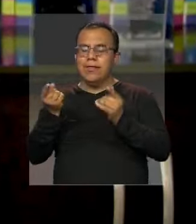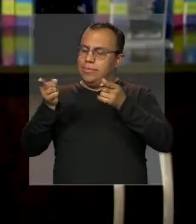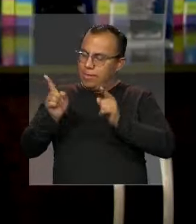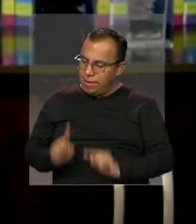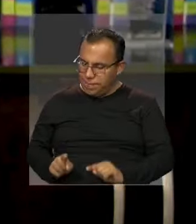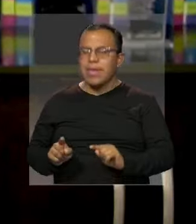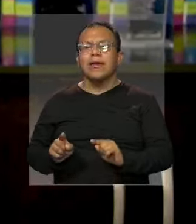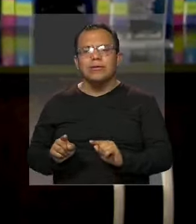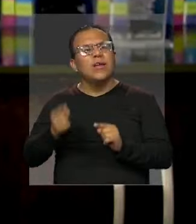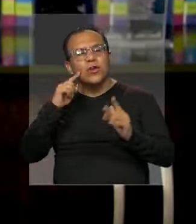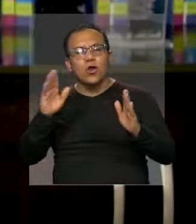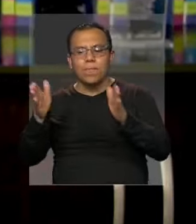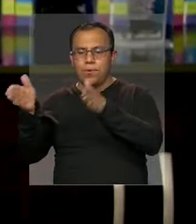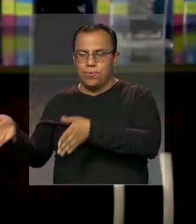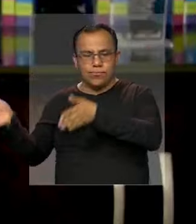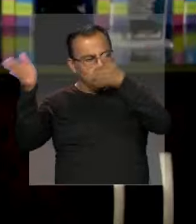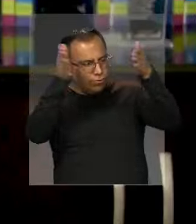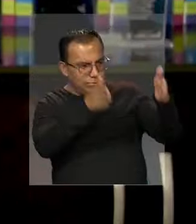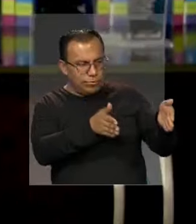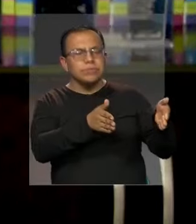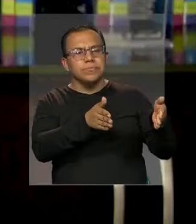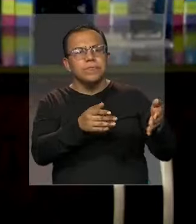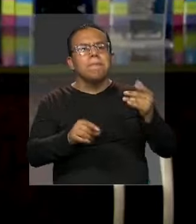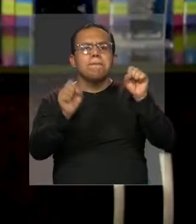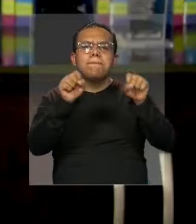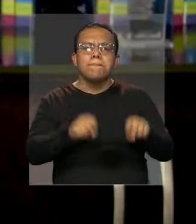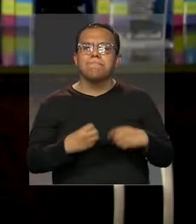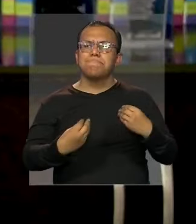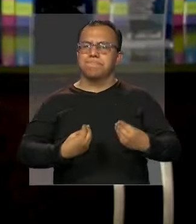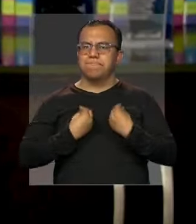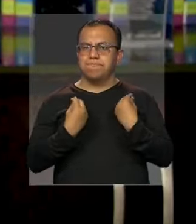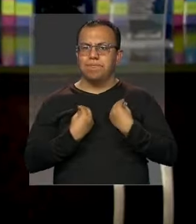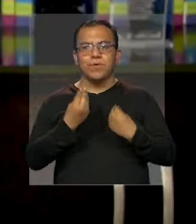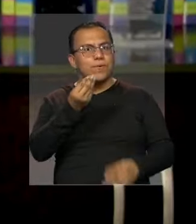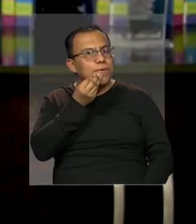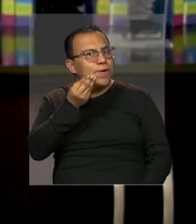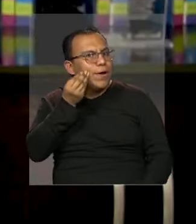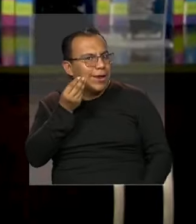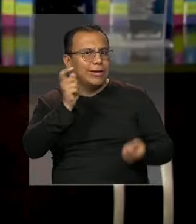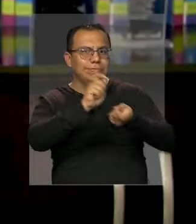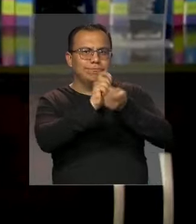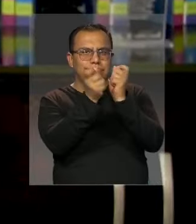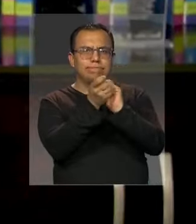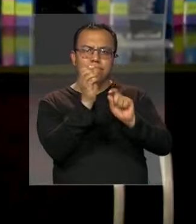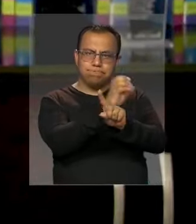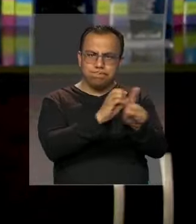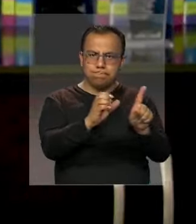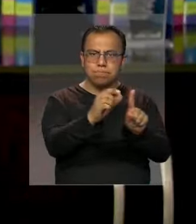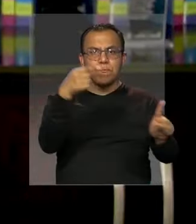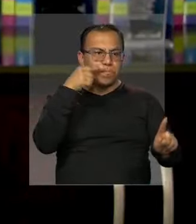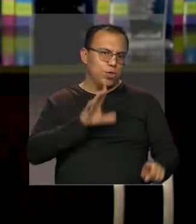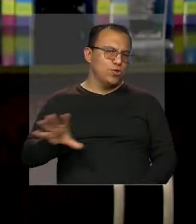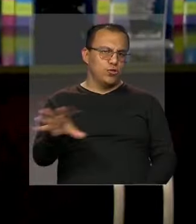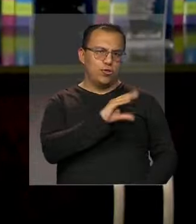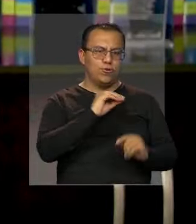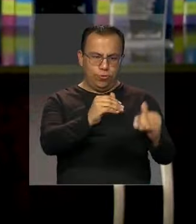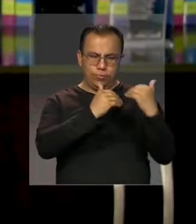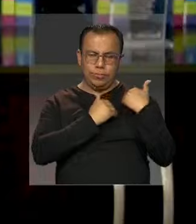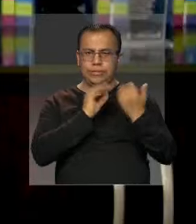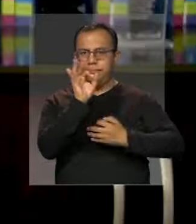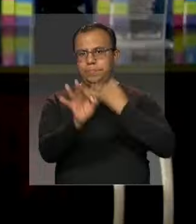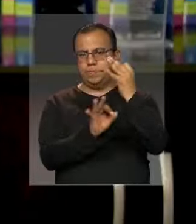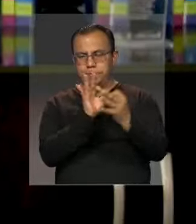que eso pase de ahí y sea algo que puedan vivir en sus hogares con una transformación cultural que nos lleve a que todos seamos responsables del